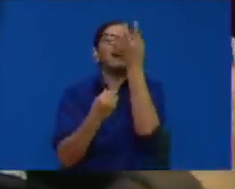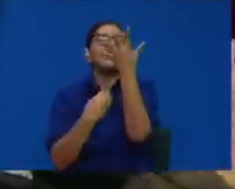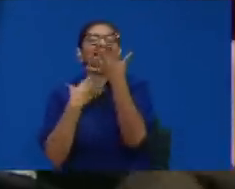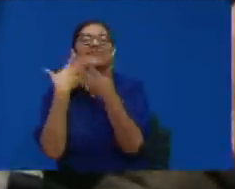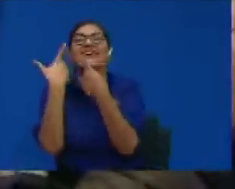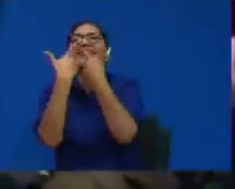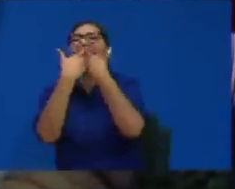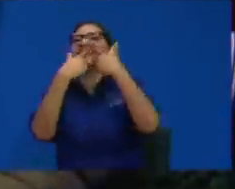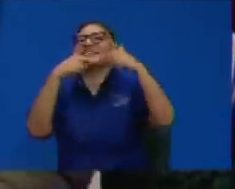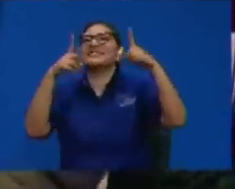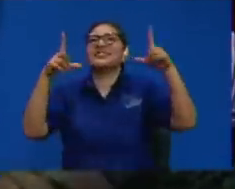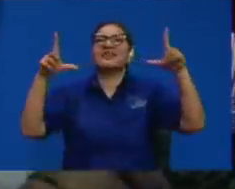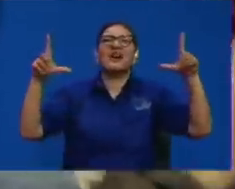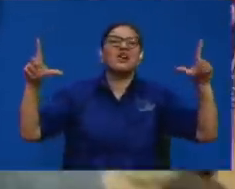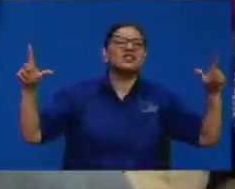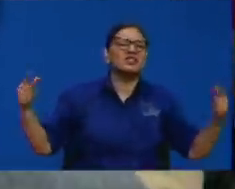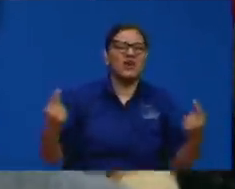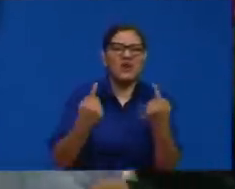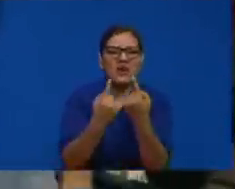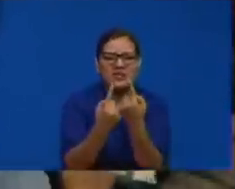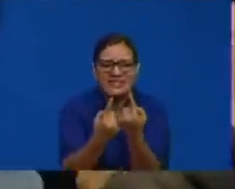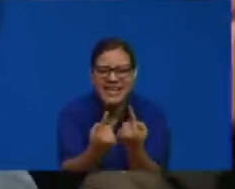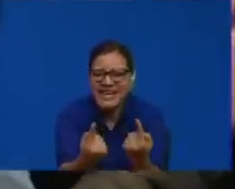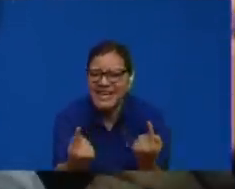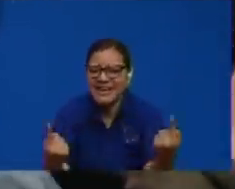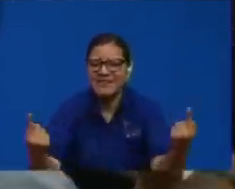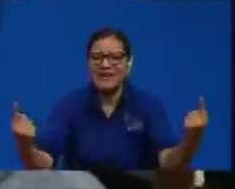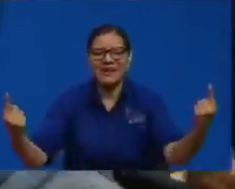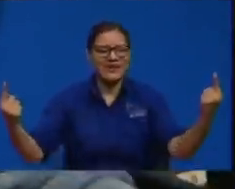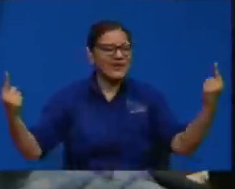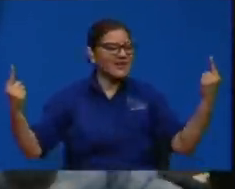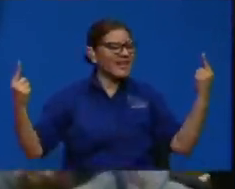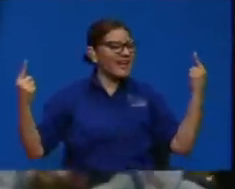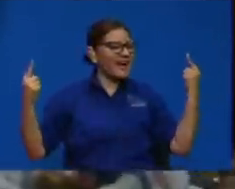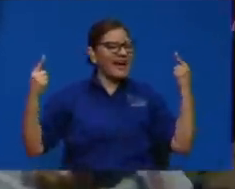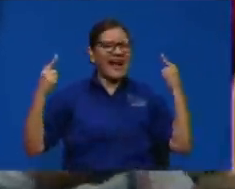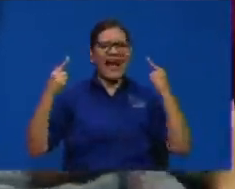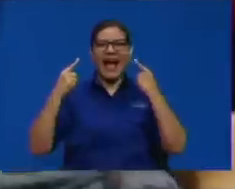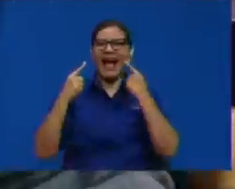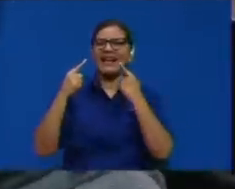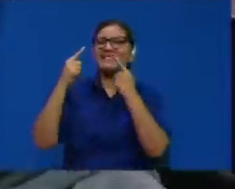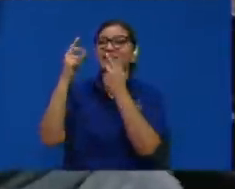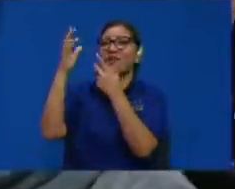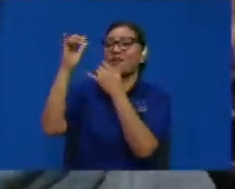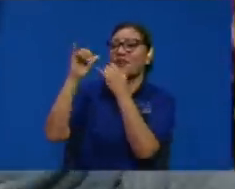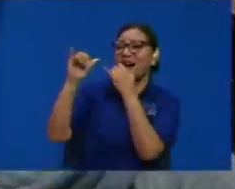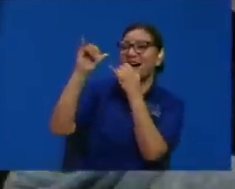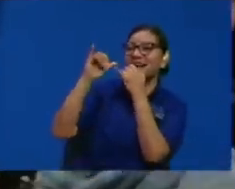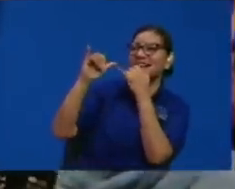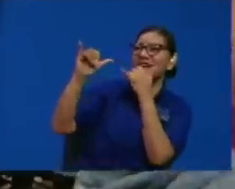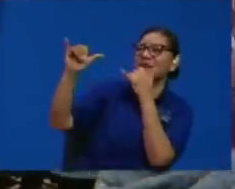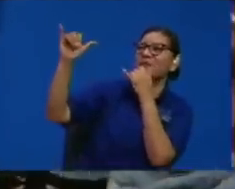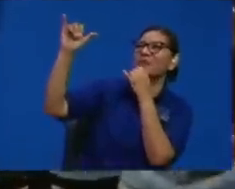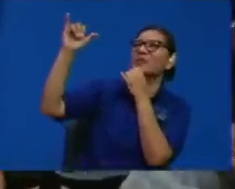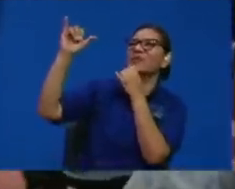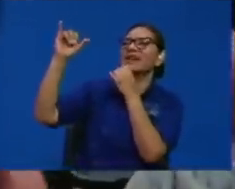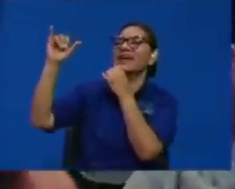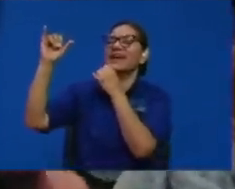de liberación son los que me rodearán. Al shofar